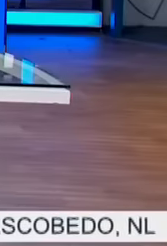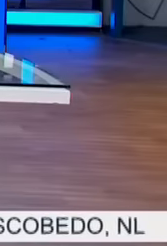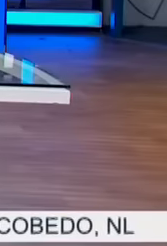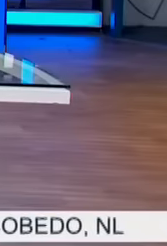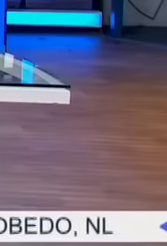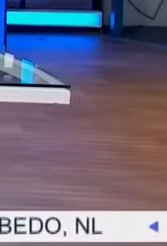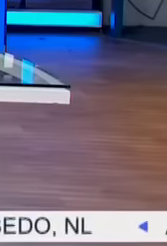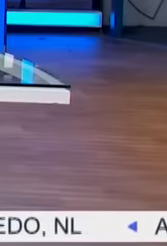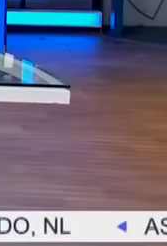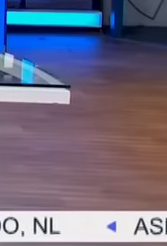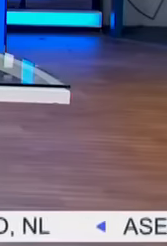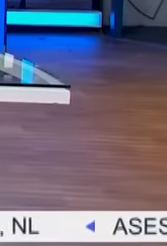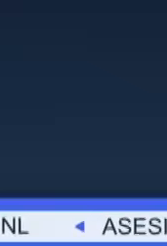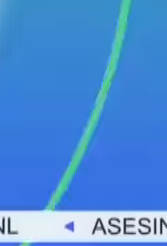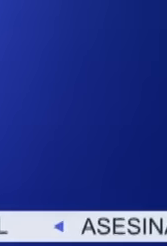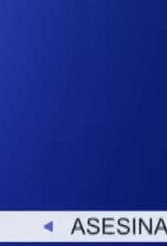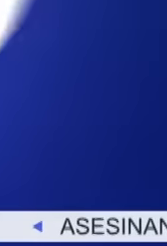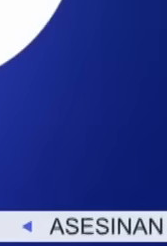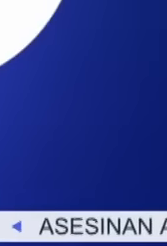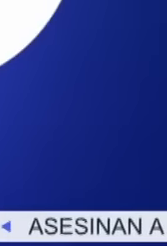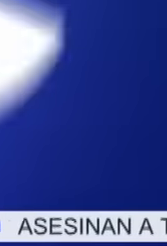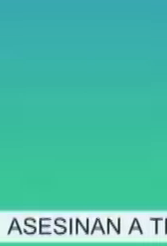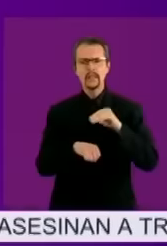su contrincante.